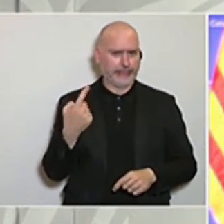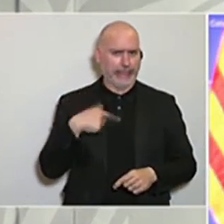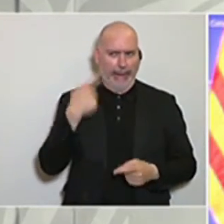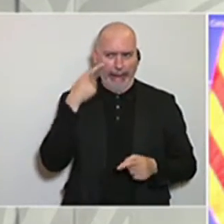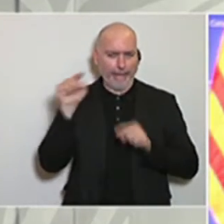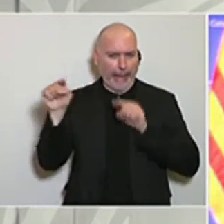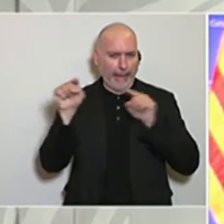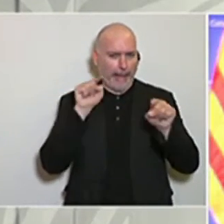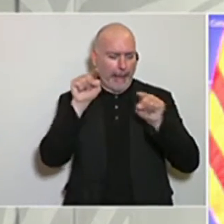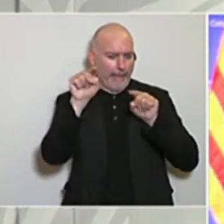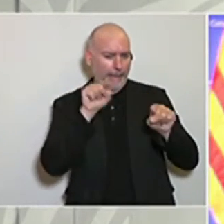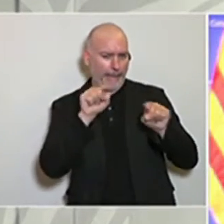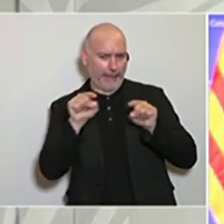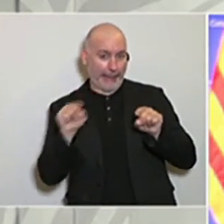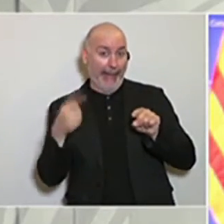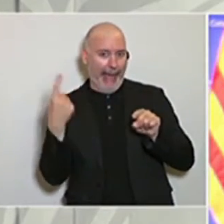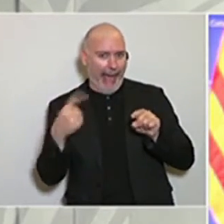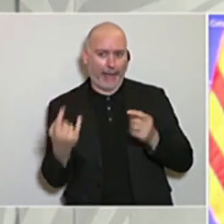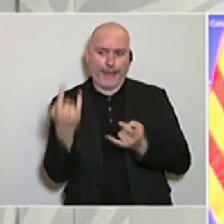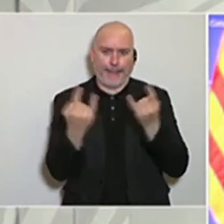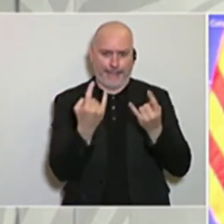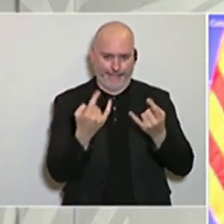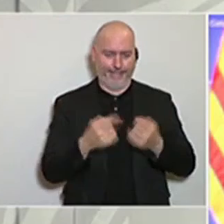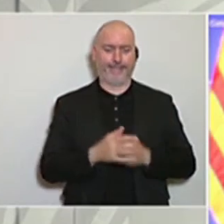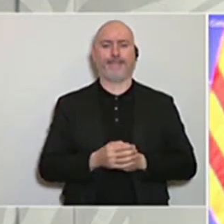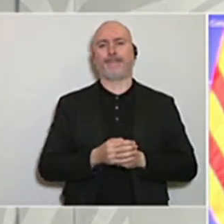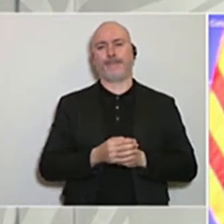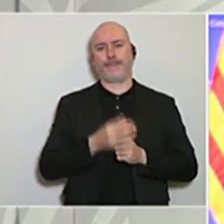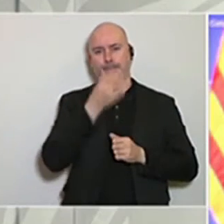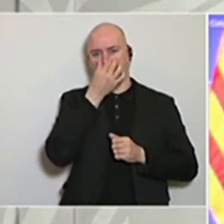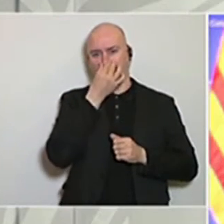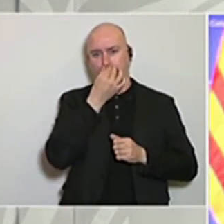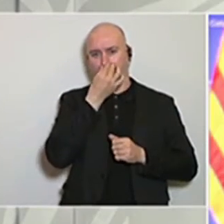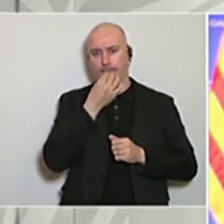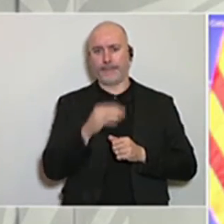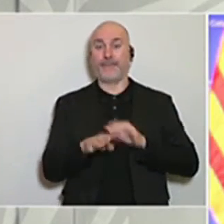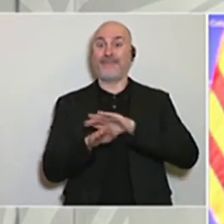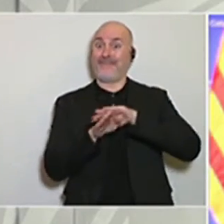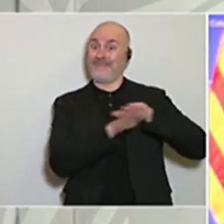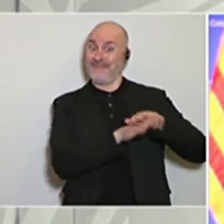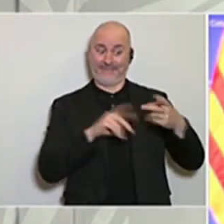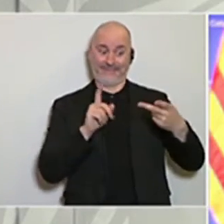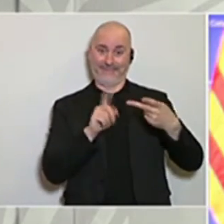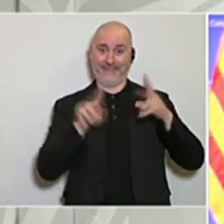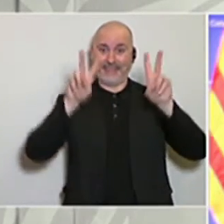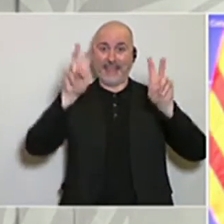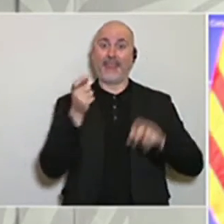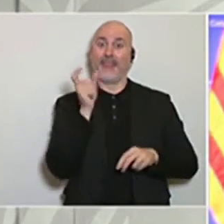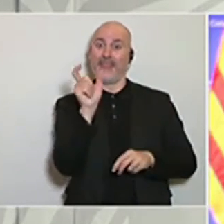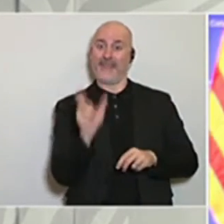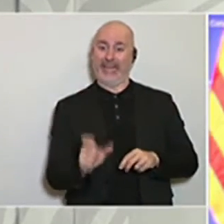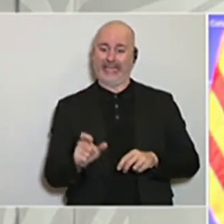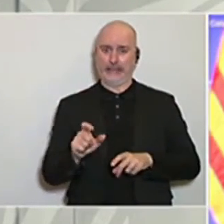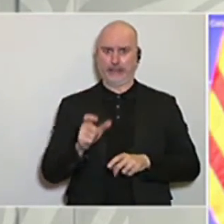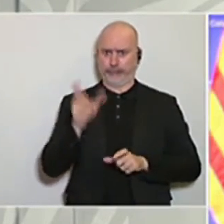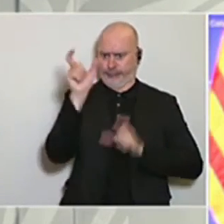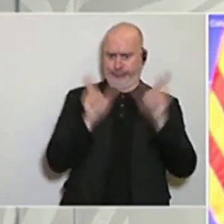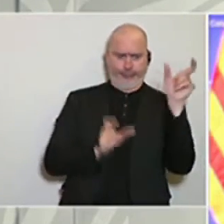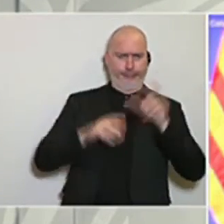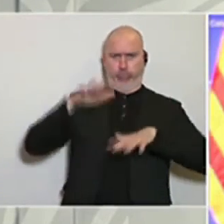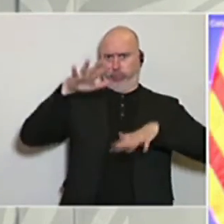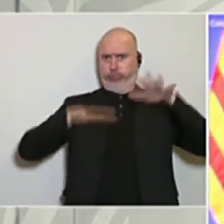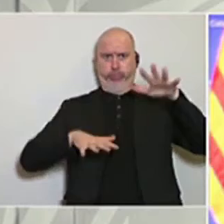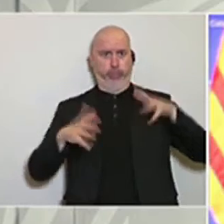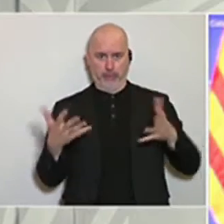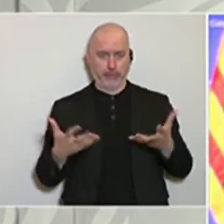observar diferentes focos. Por lo que hace referencia a las cifras que usted me comentaba, pues decirle